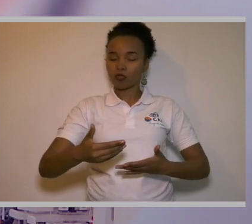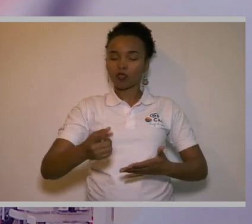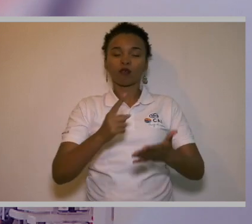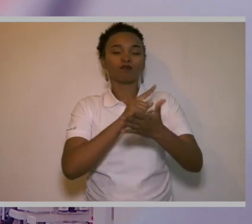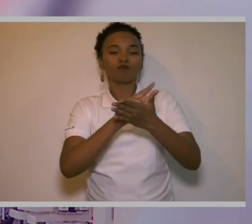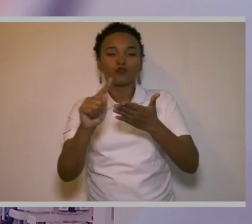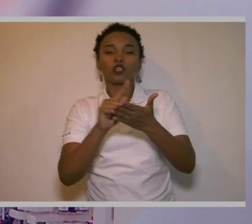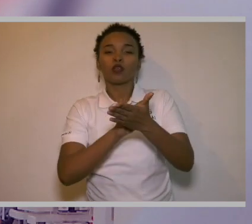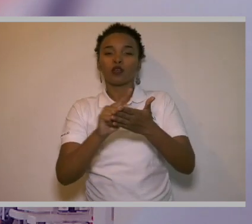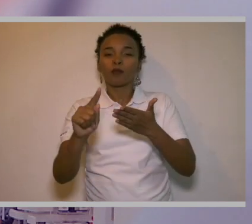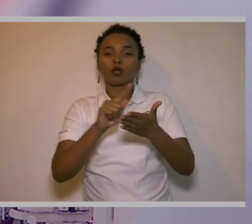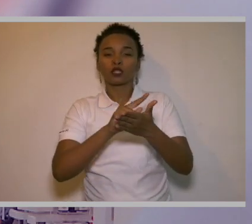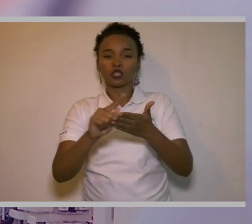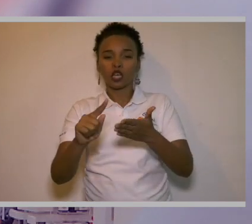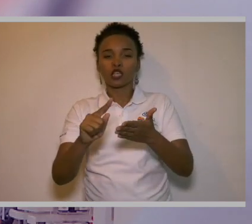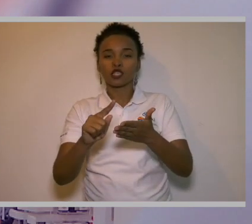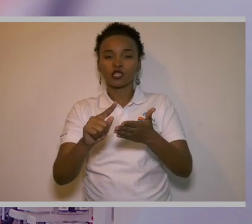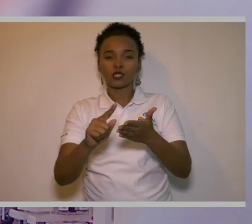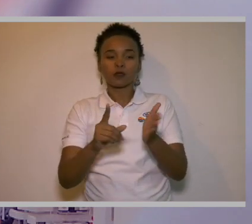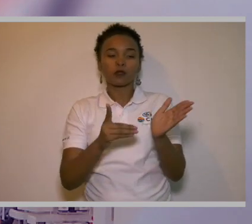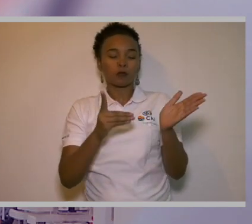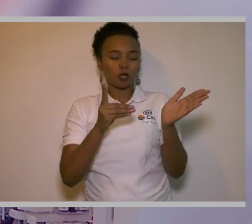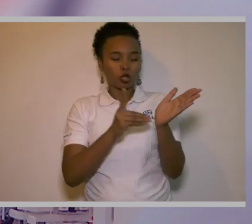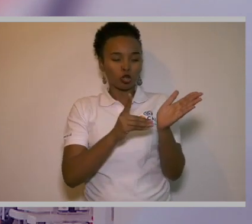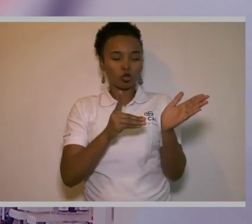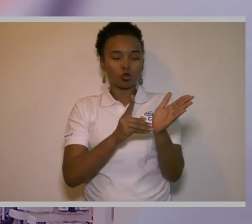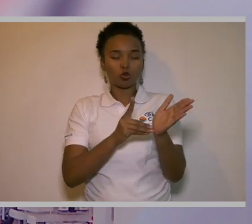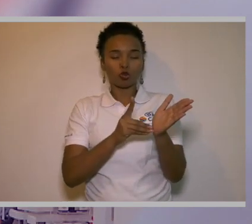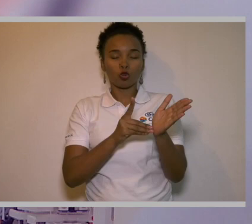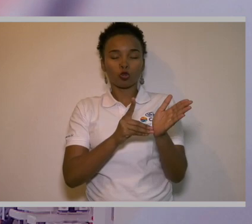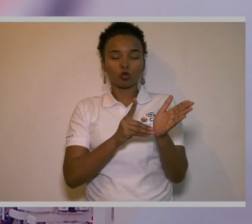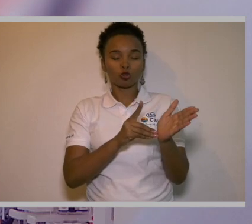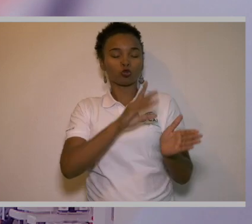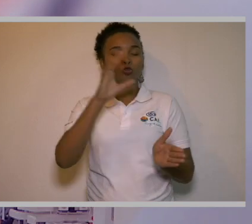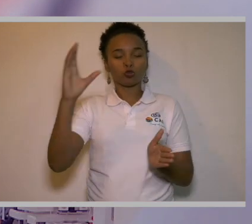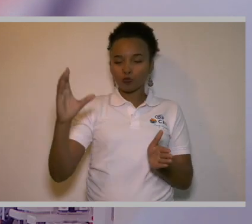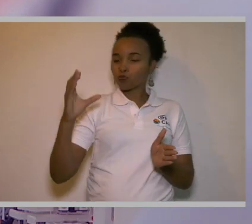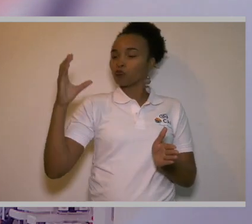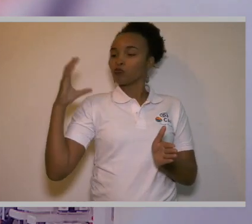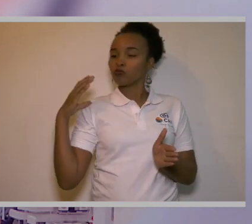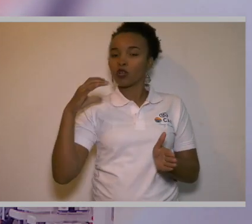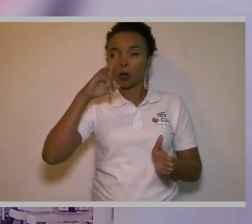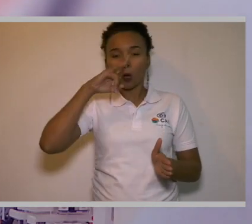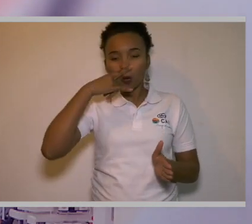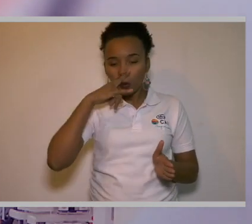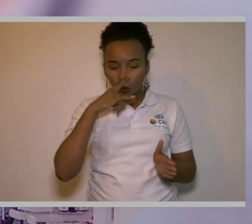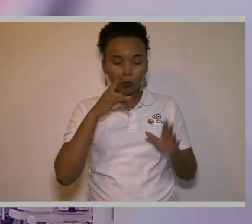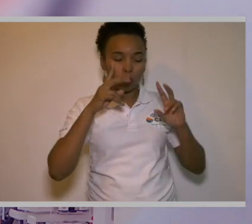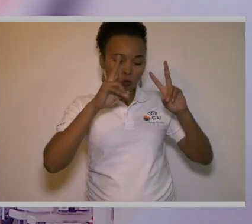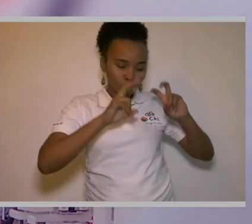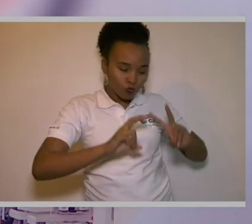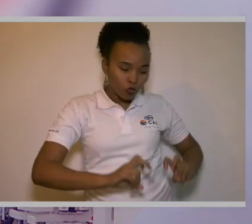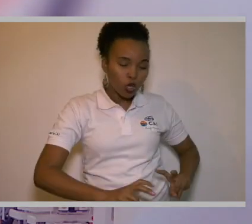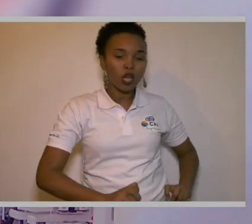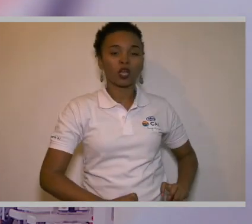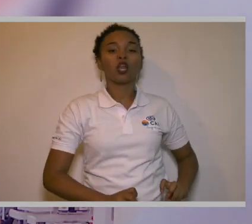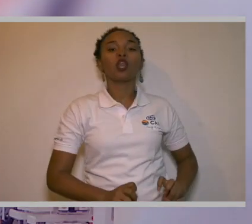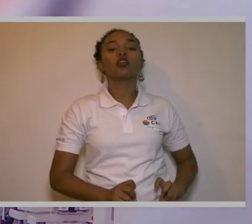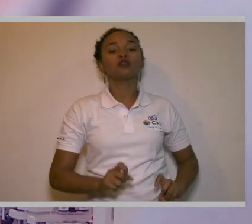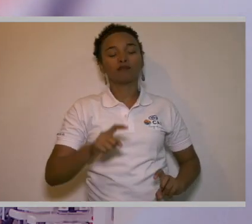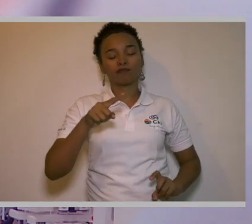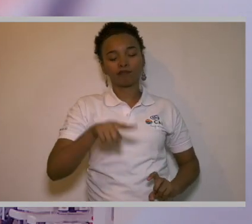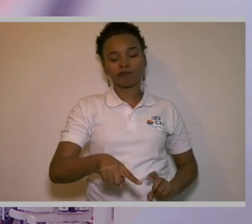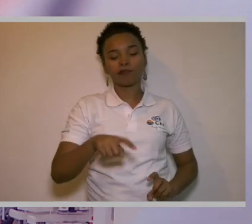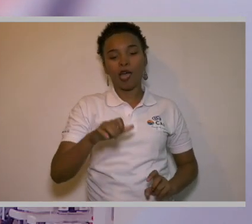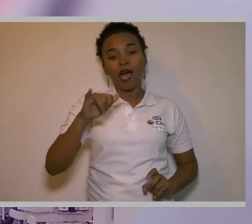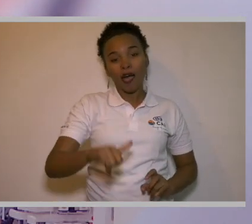Bienvenidos a Revista Pediátrica, un programa diseñado para responder todas tus interrogantes sobre temas de